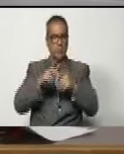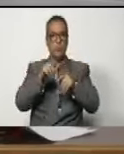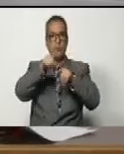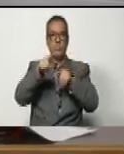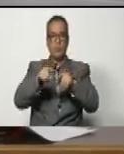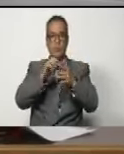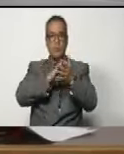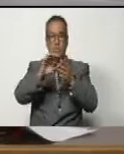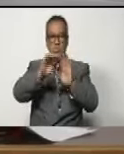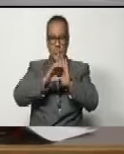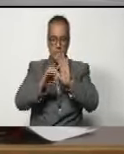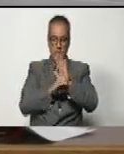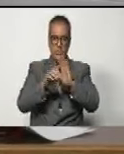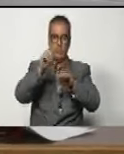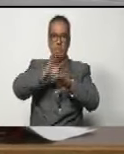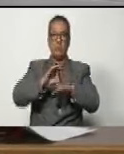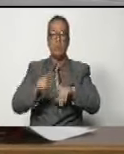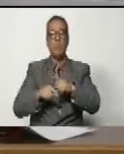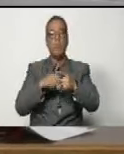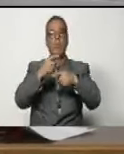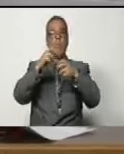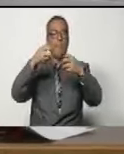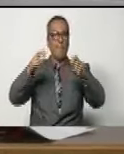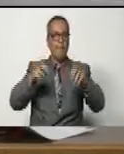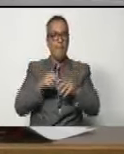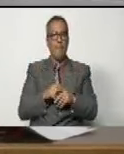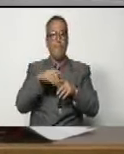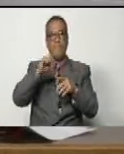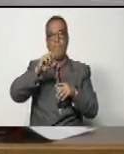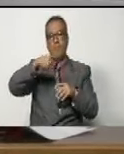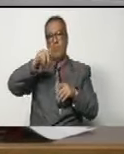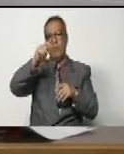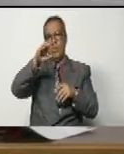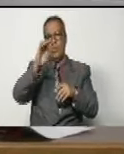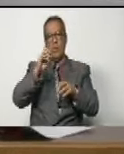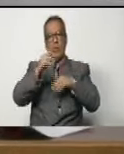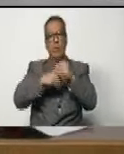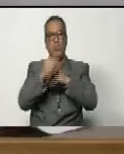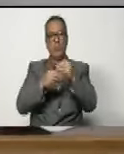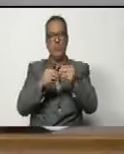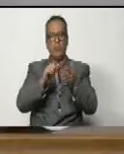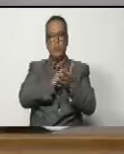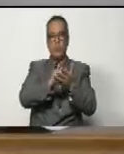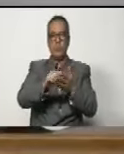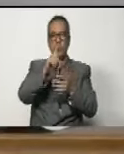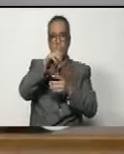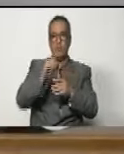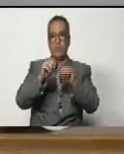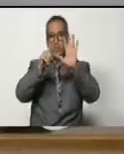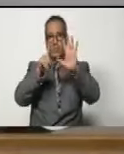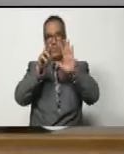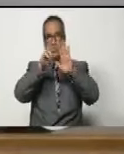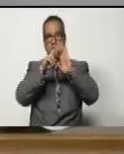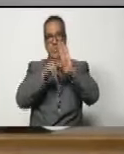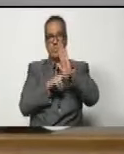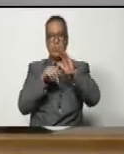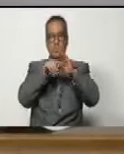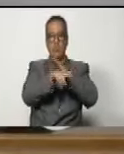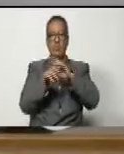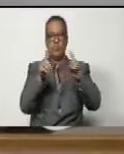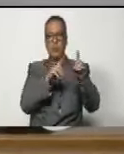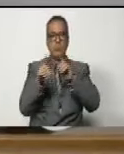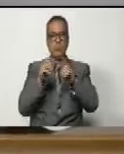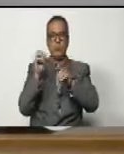títulos, los capítulos, epílogos, epígrafes y acápites, de acuerdo con lo que está establecido en el artículo 106 del